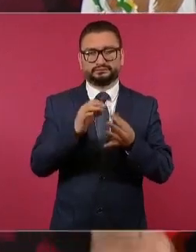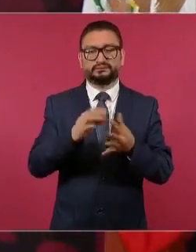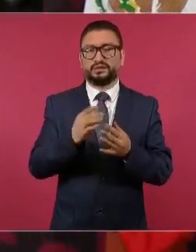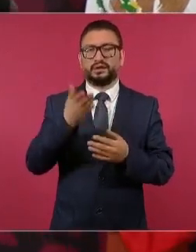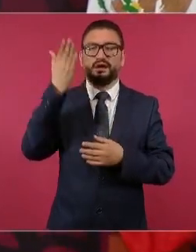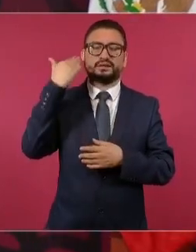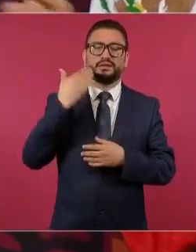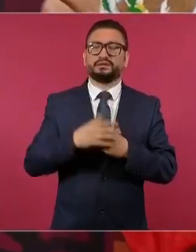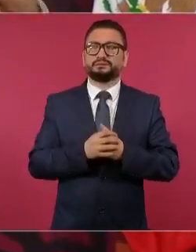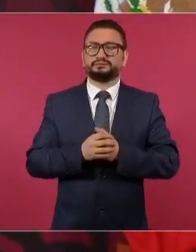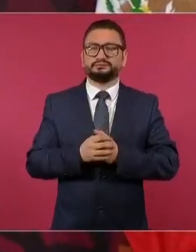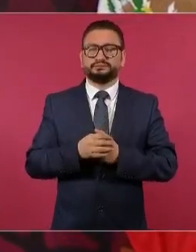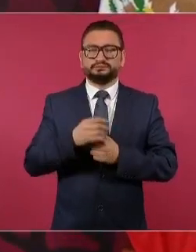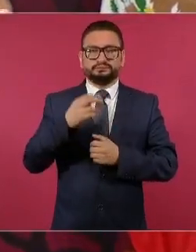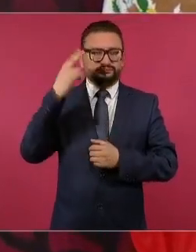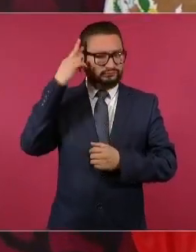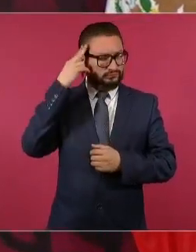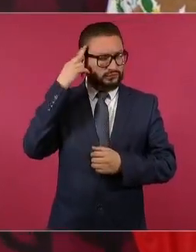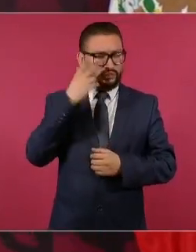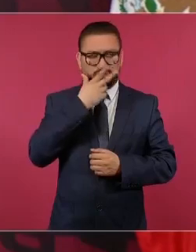Porfirio Díaz